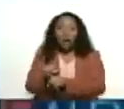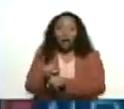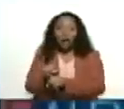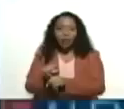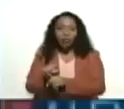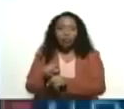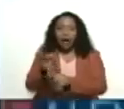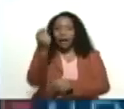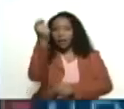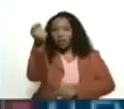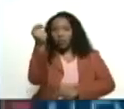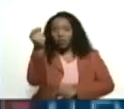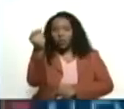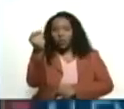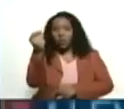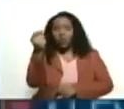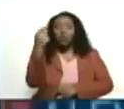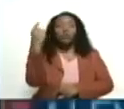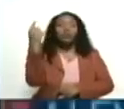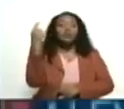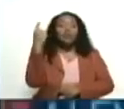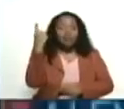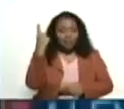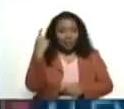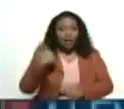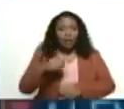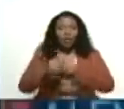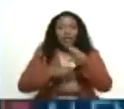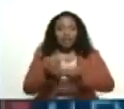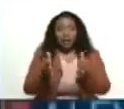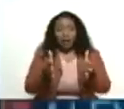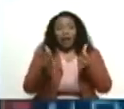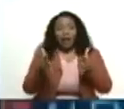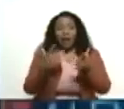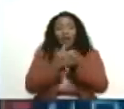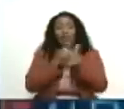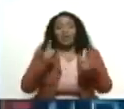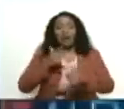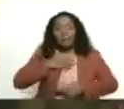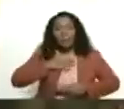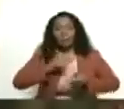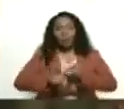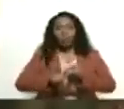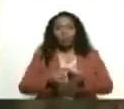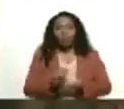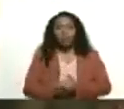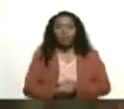Por lo sencillo, los que ganaremos. Libertad para Alex Saab.